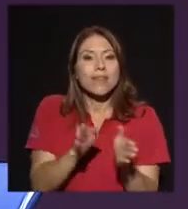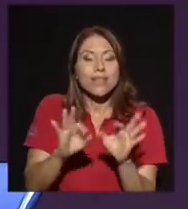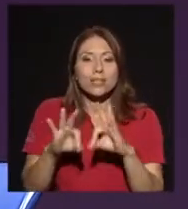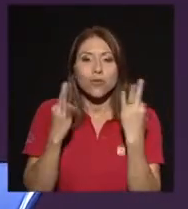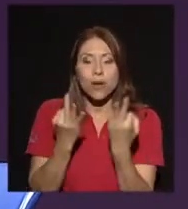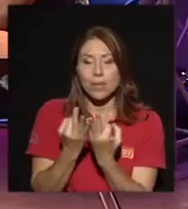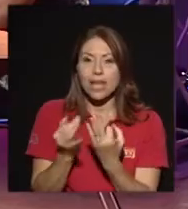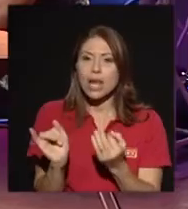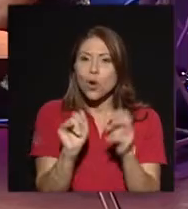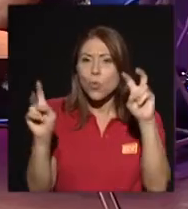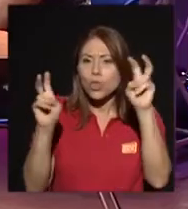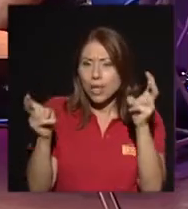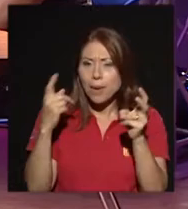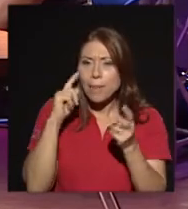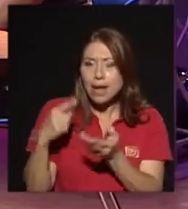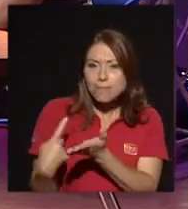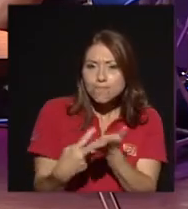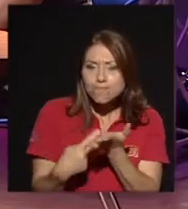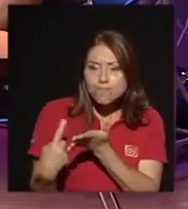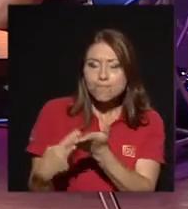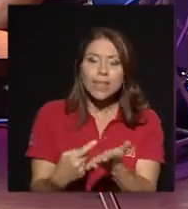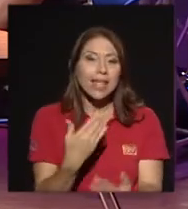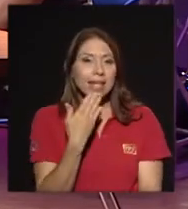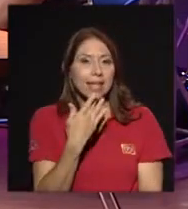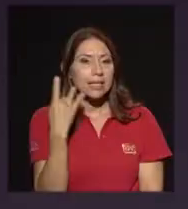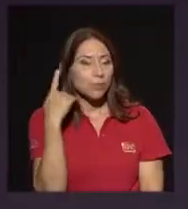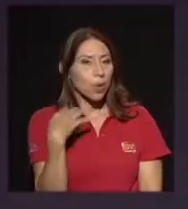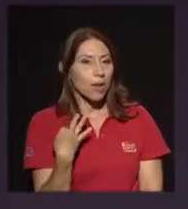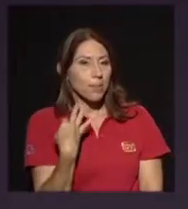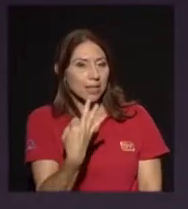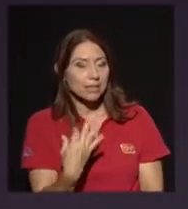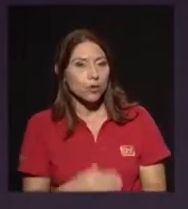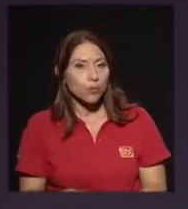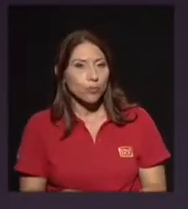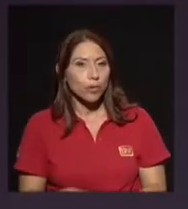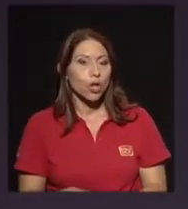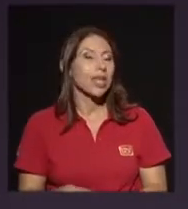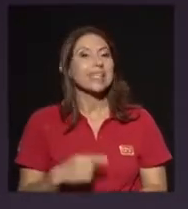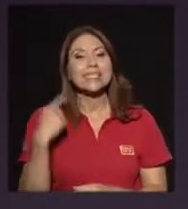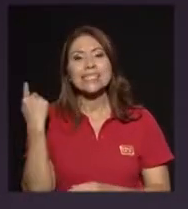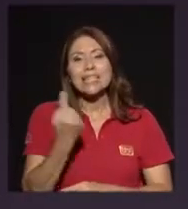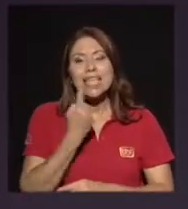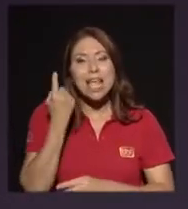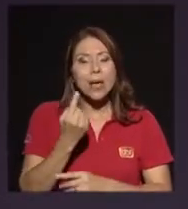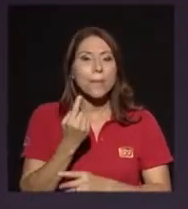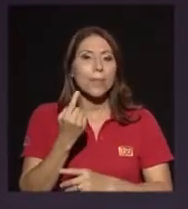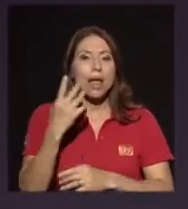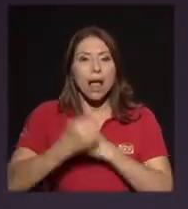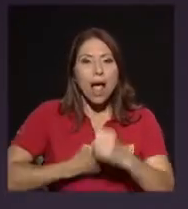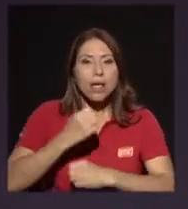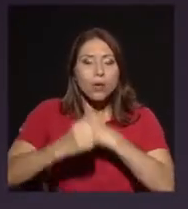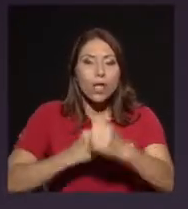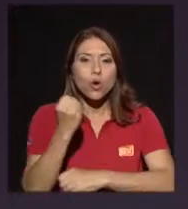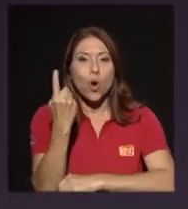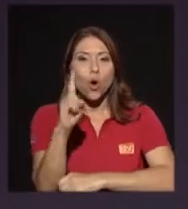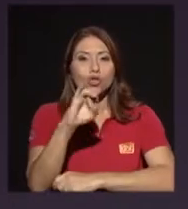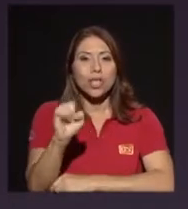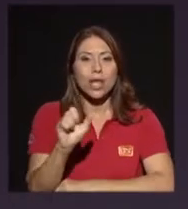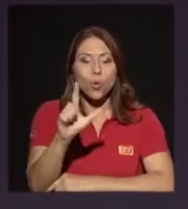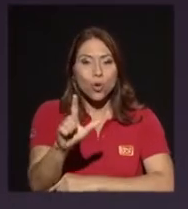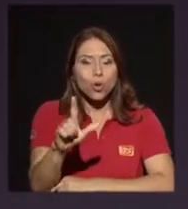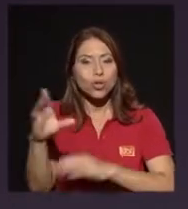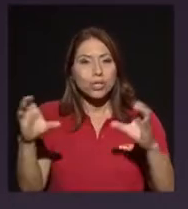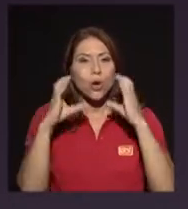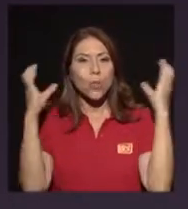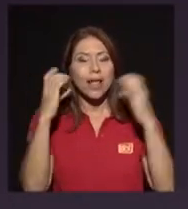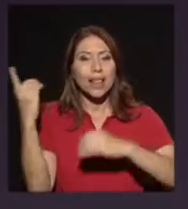tratar? Bueno, muchas gracias por la invitación. Todos los 11 de julio de cada año se conmemora el Día Mundial de Población desde hace